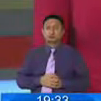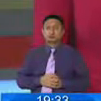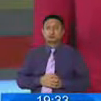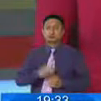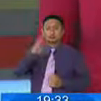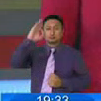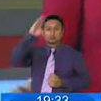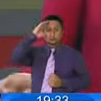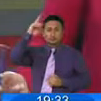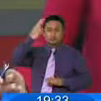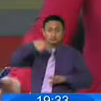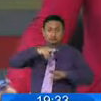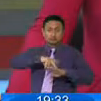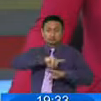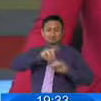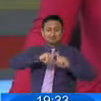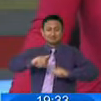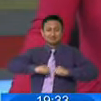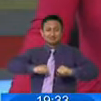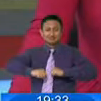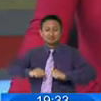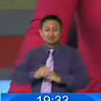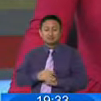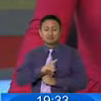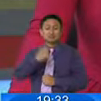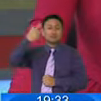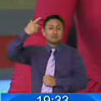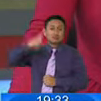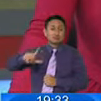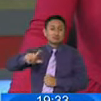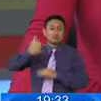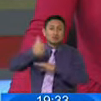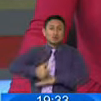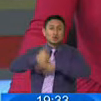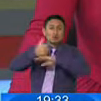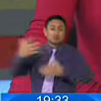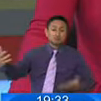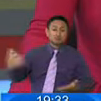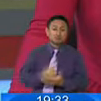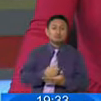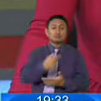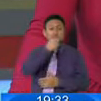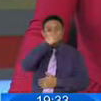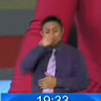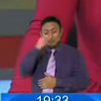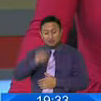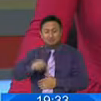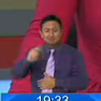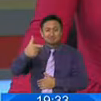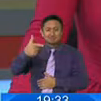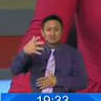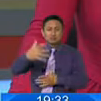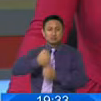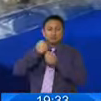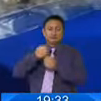La Policía Nacional realizó varios operativos en la ciudad de Loja. Autoridades decomisaron droga y armas de fuego.